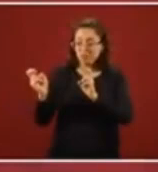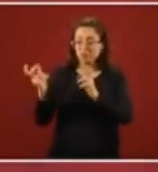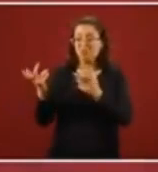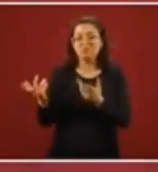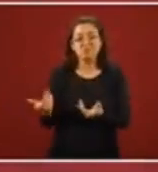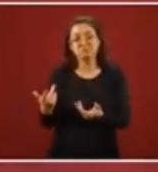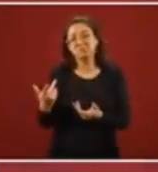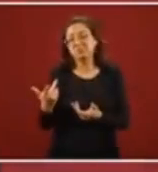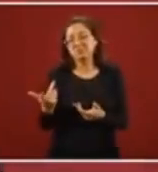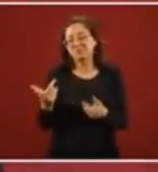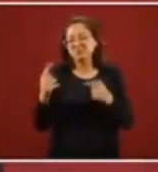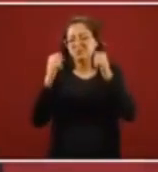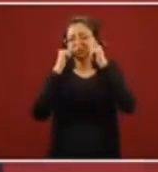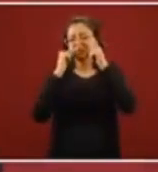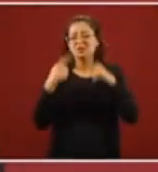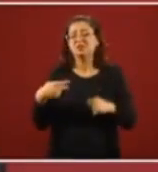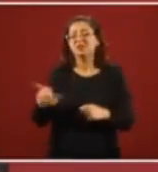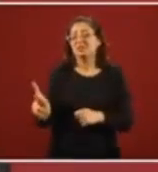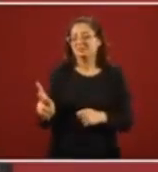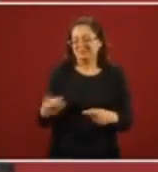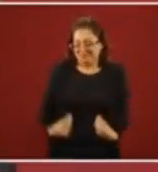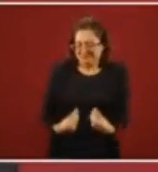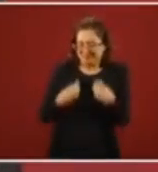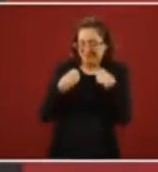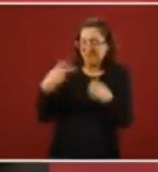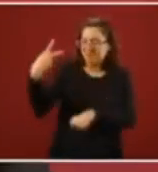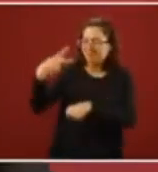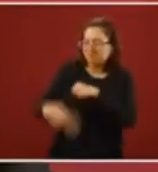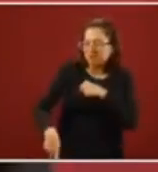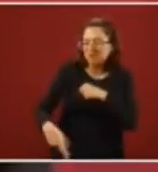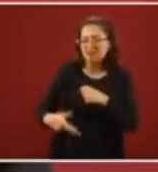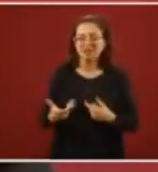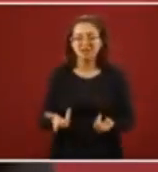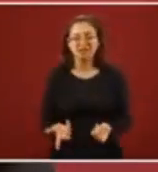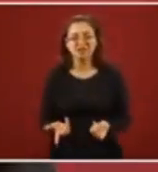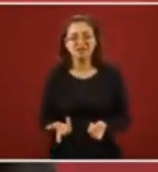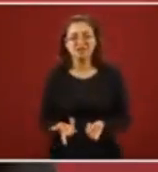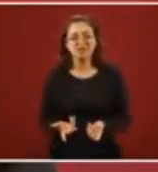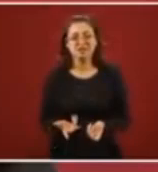las vidas. Es un riesgo